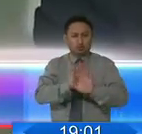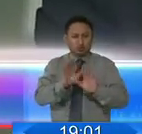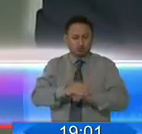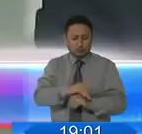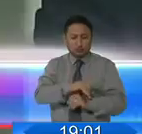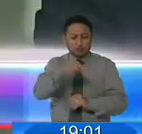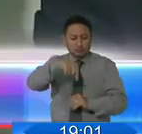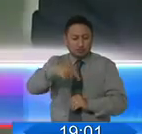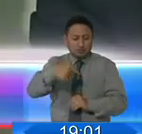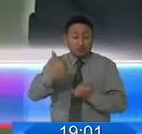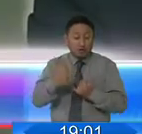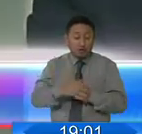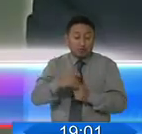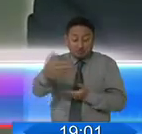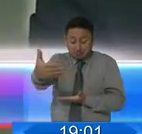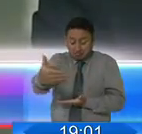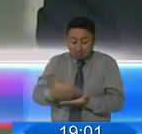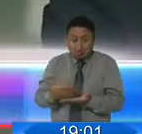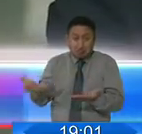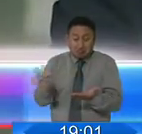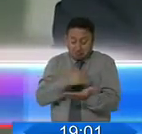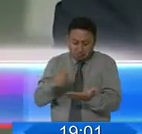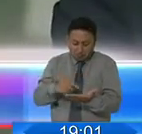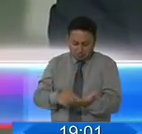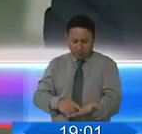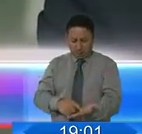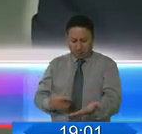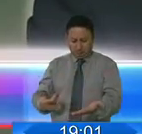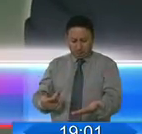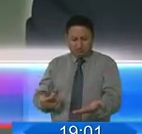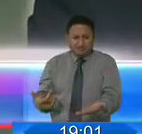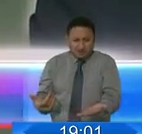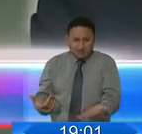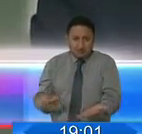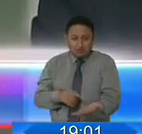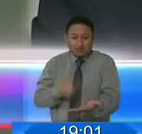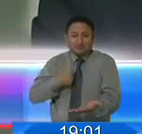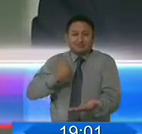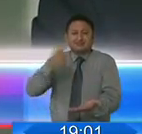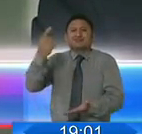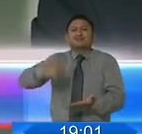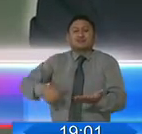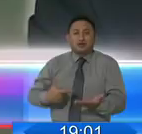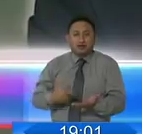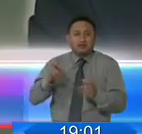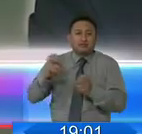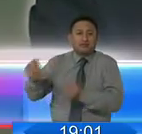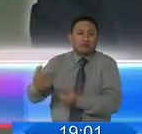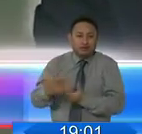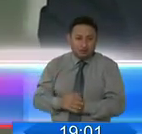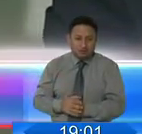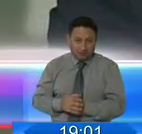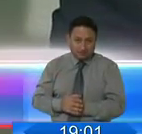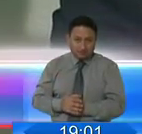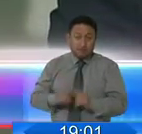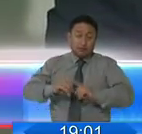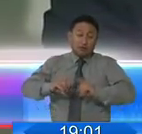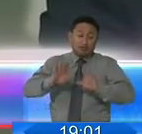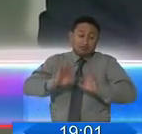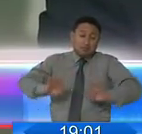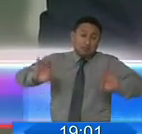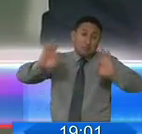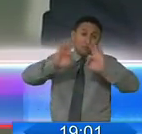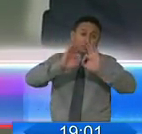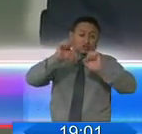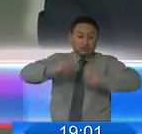de lo que nos encontramos y que aspiramos reconocer en materia de información y también creo que hay que reconocer